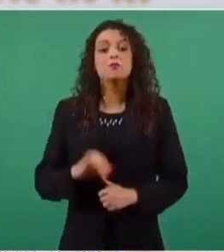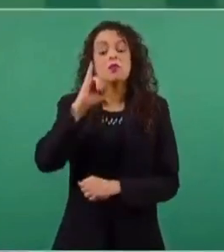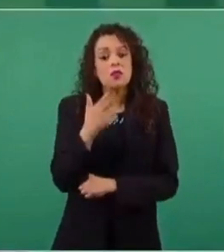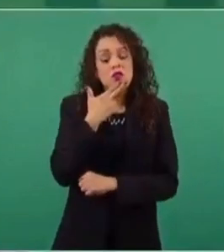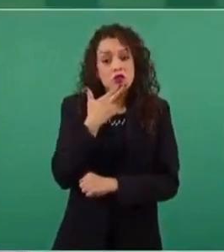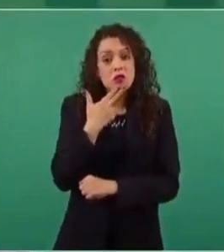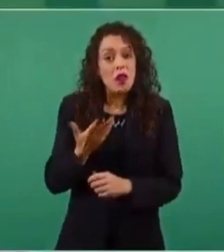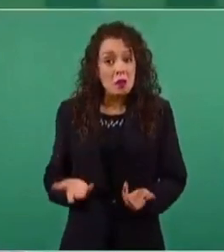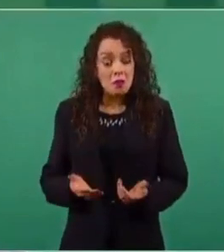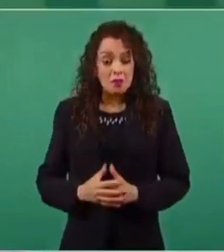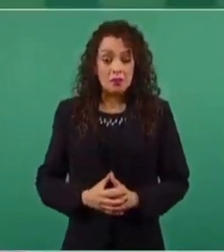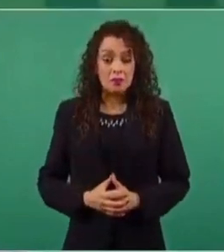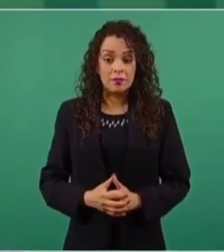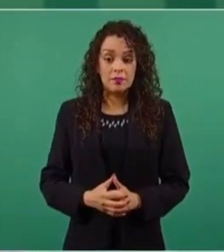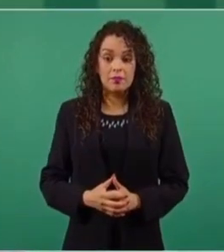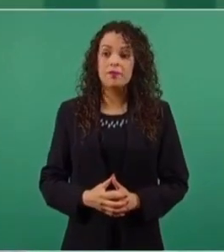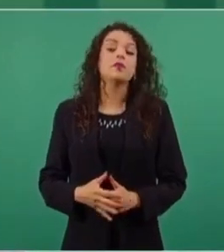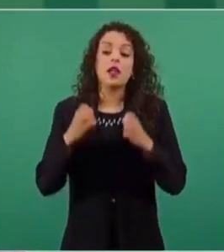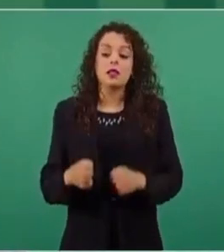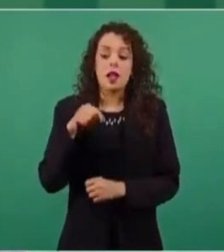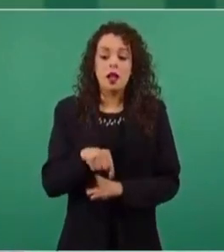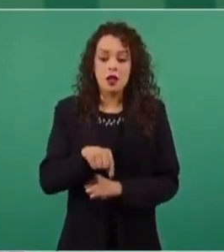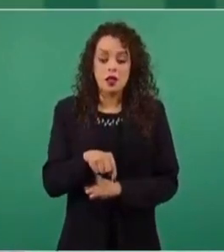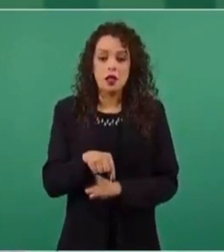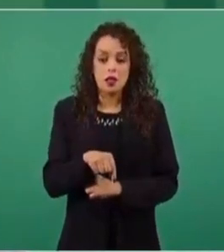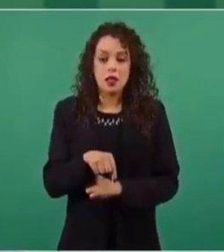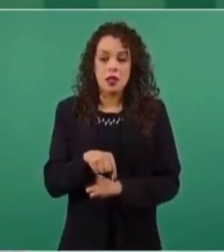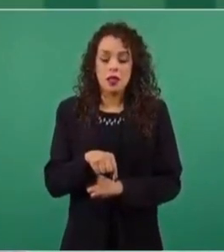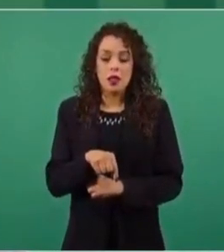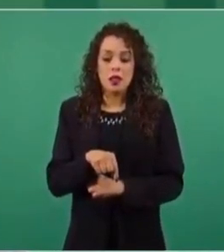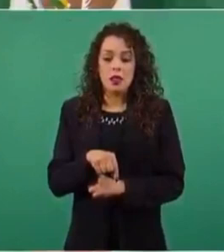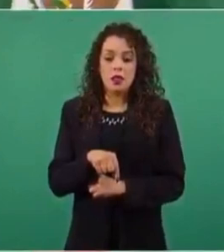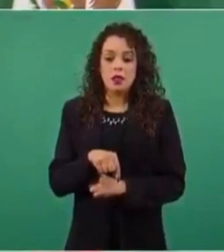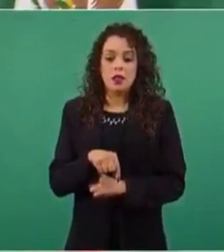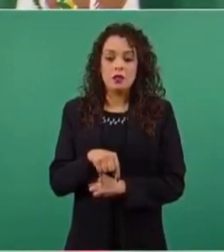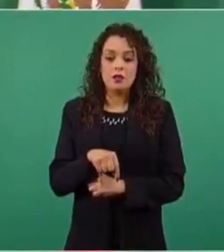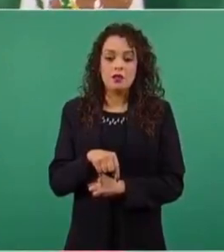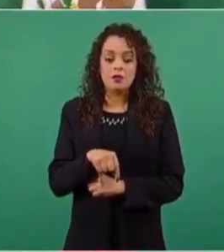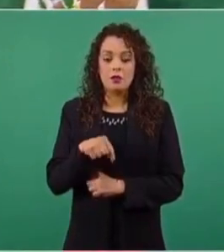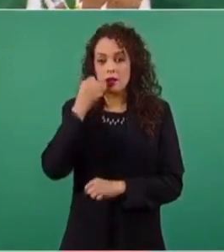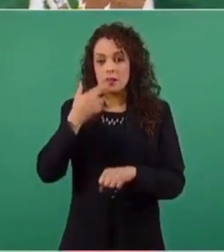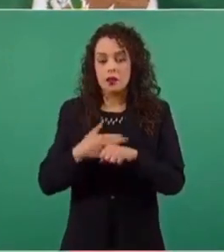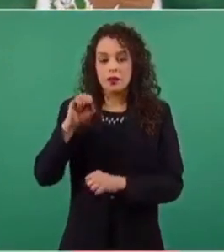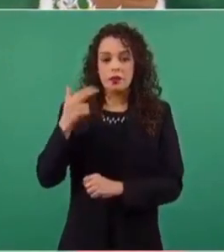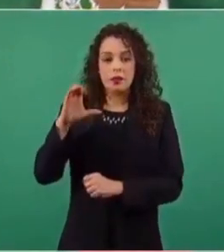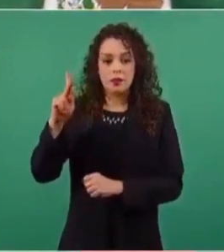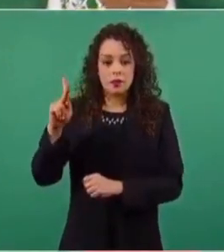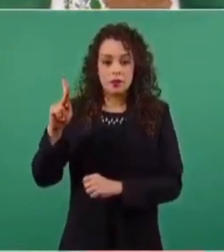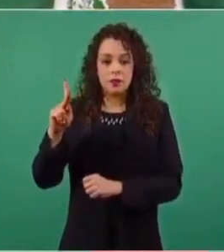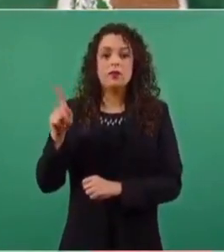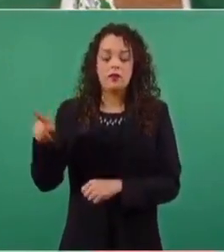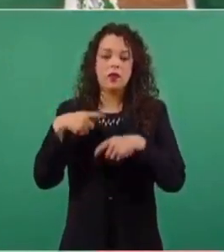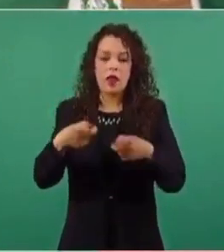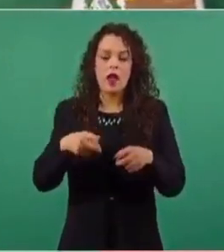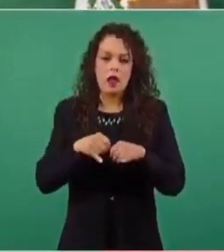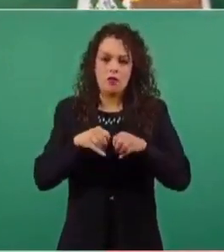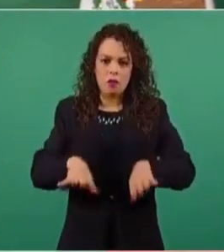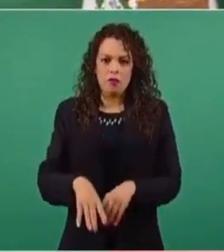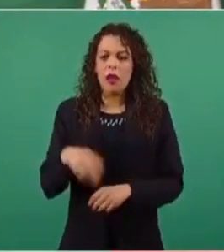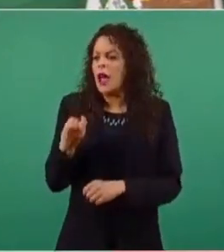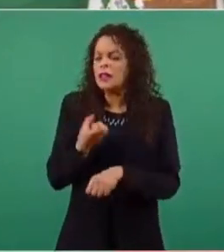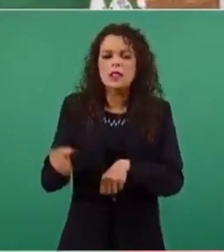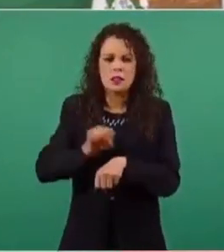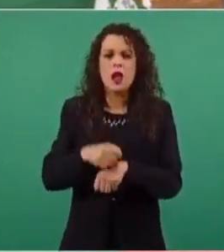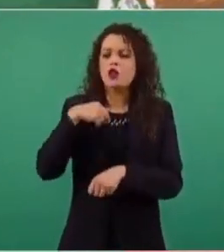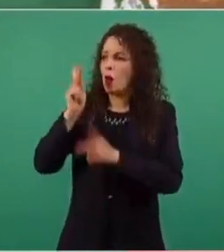resultados. Entonces, van a estar aquí el secretario de Hacienda saliente y el entrante, y les van a informar esta misma semana. Dejen